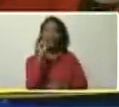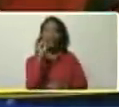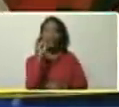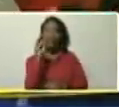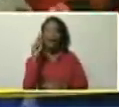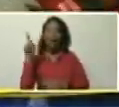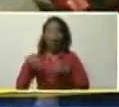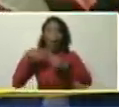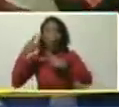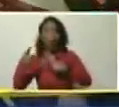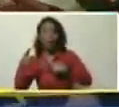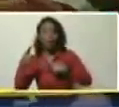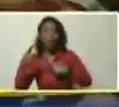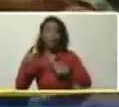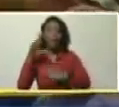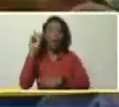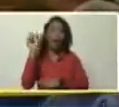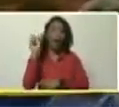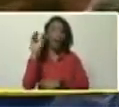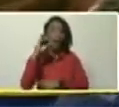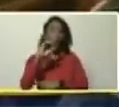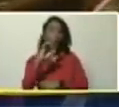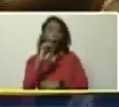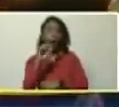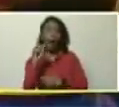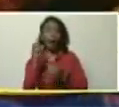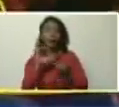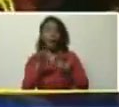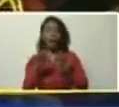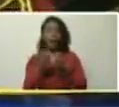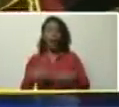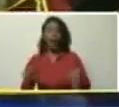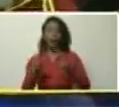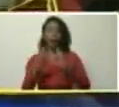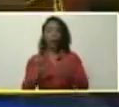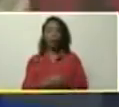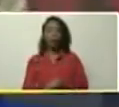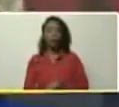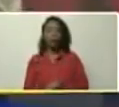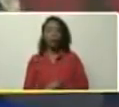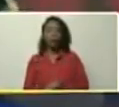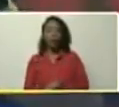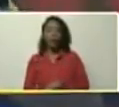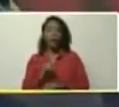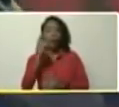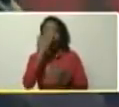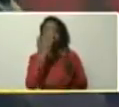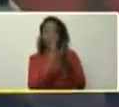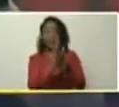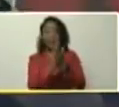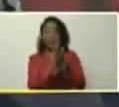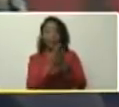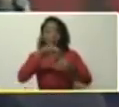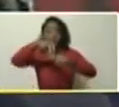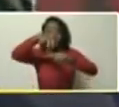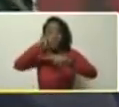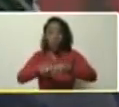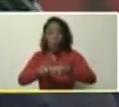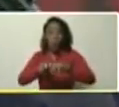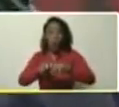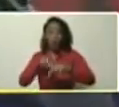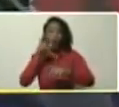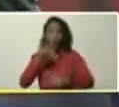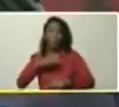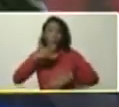el sicario general de la OEA. O tuve que sentarme delante de un señor, un